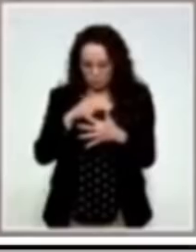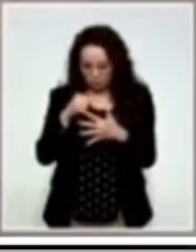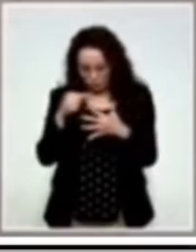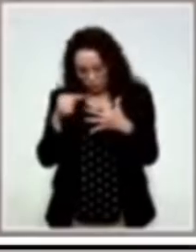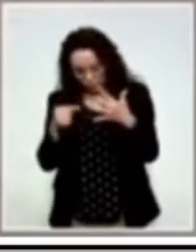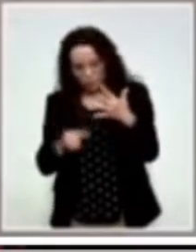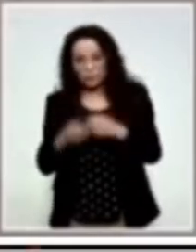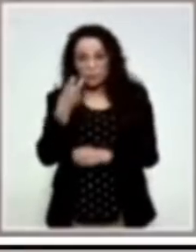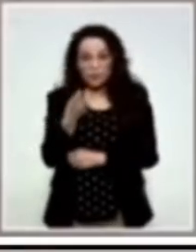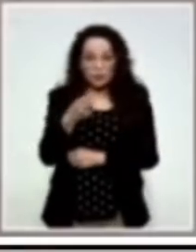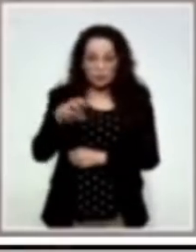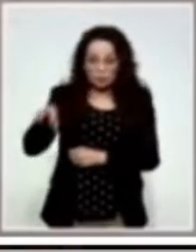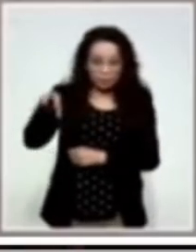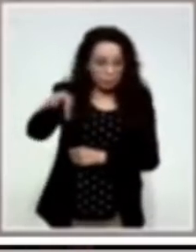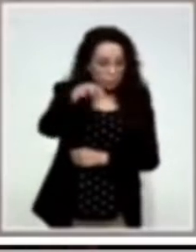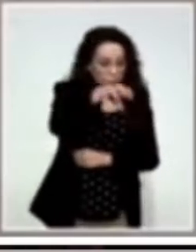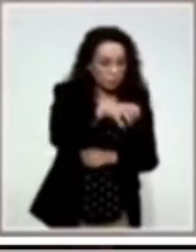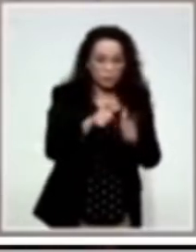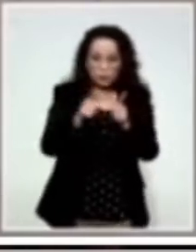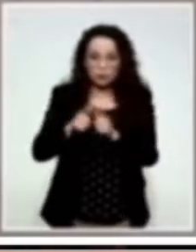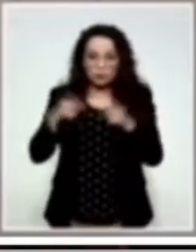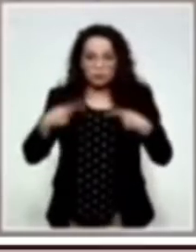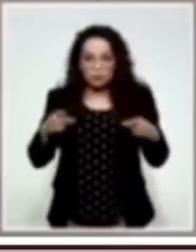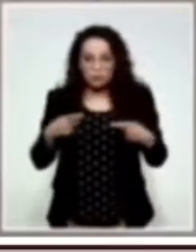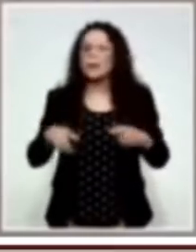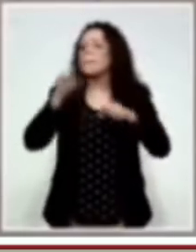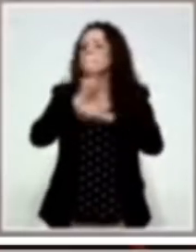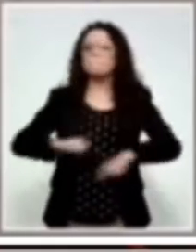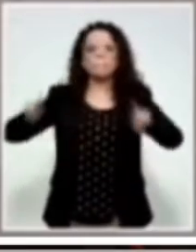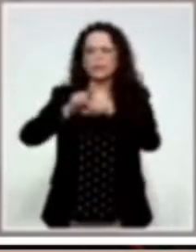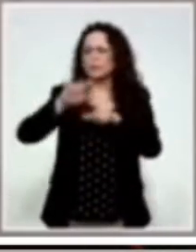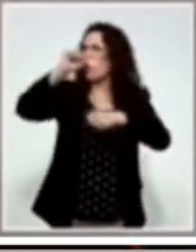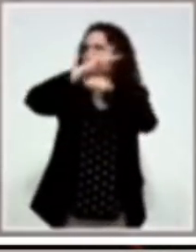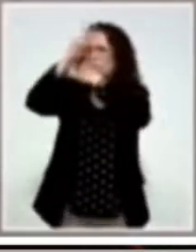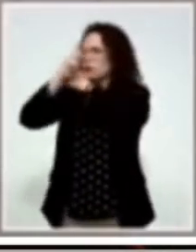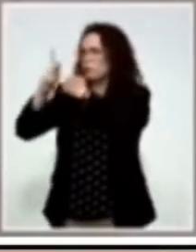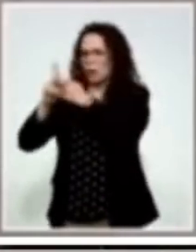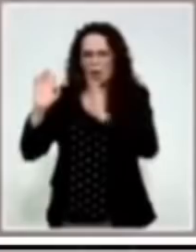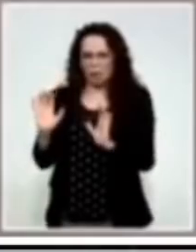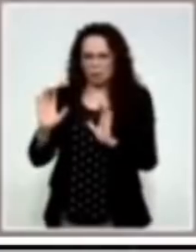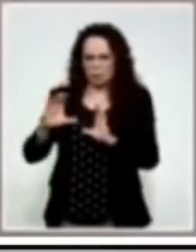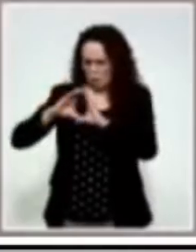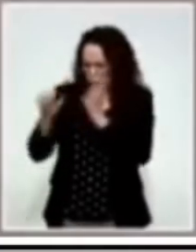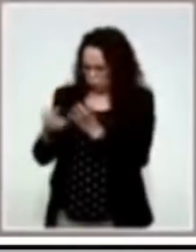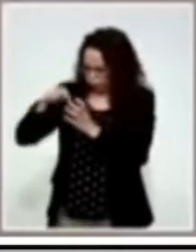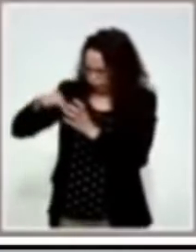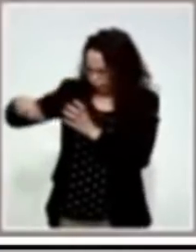Todos estos grupos, como está sucediendo en otras partes del mundo, que pretenden que venga una ola